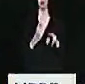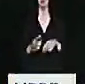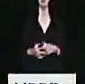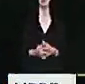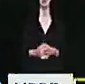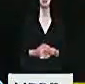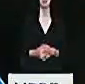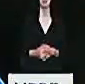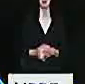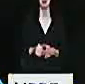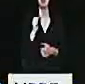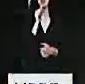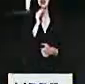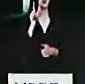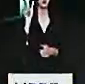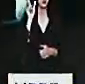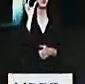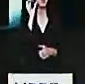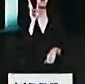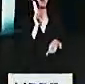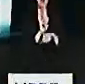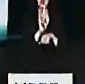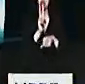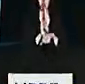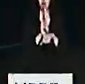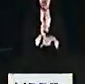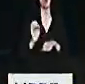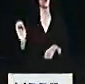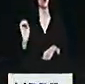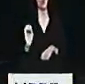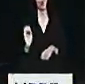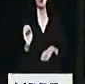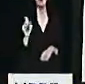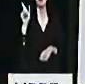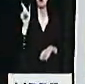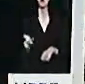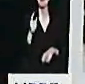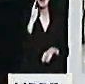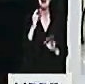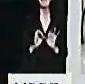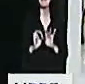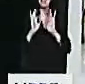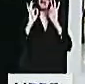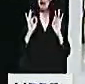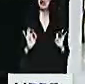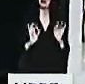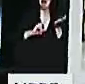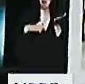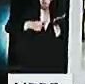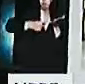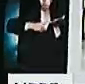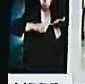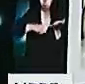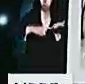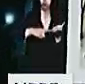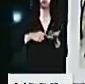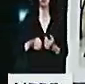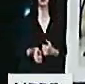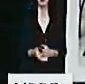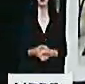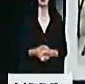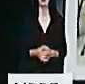queda escuchar a la profesora, a Virginia, o bien a nuestro especialista digital, Patricio, que también tiene una